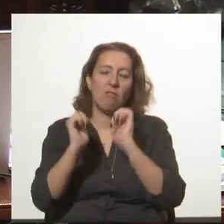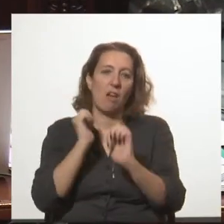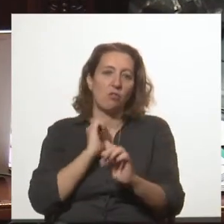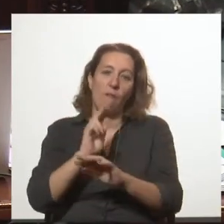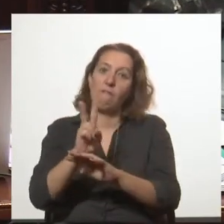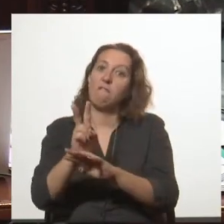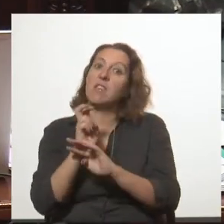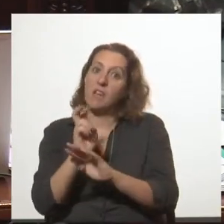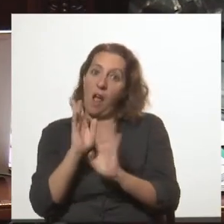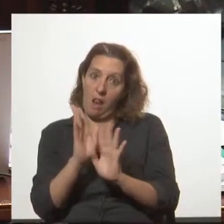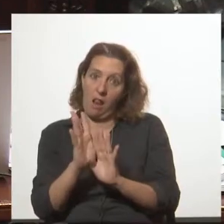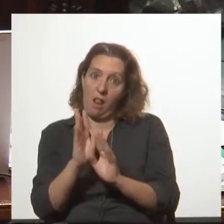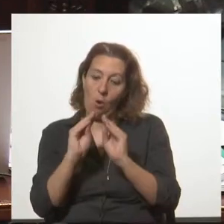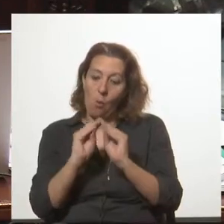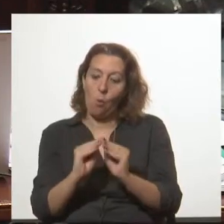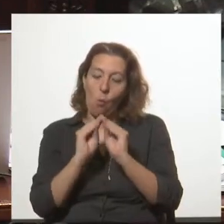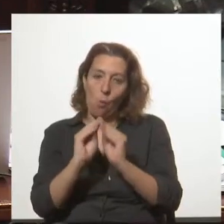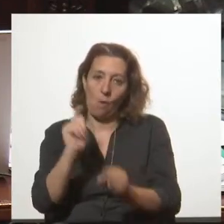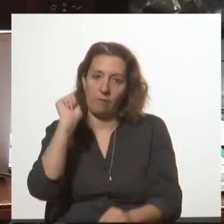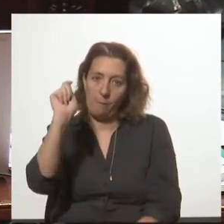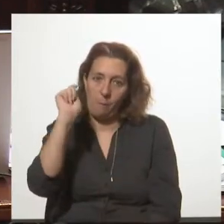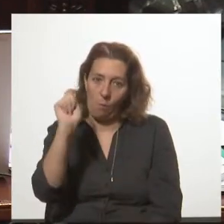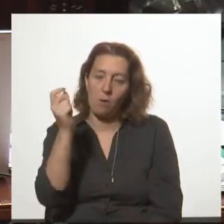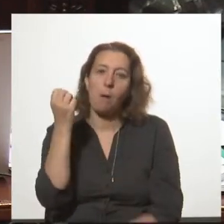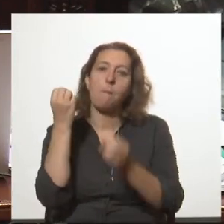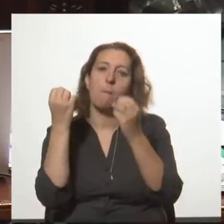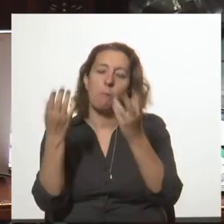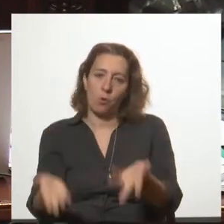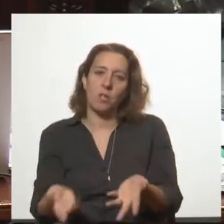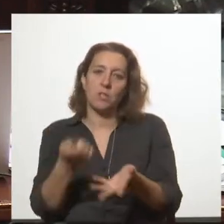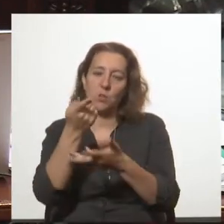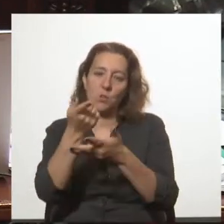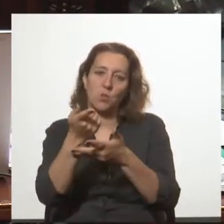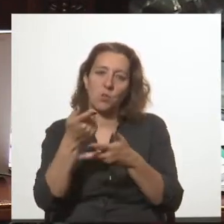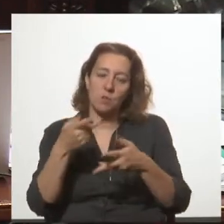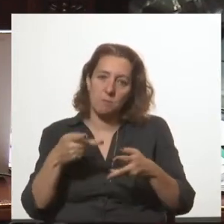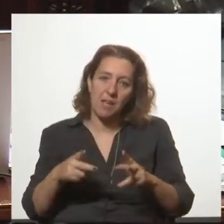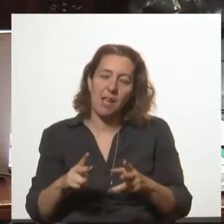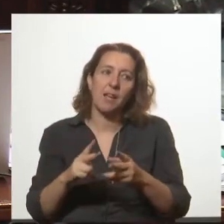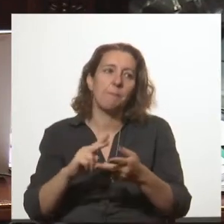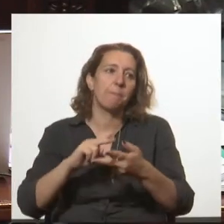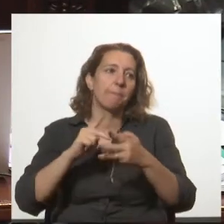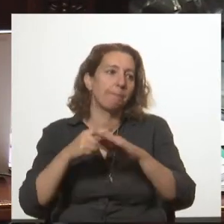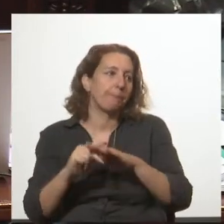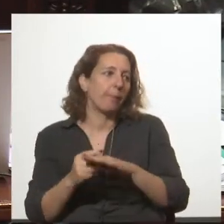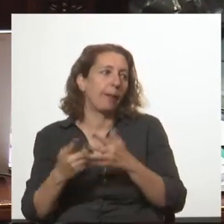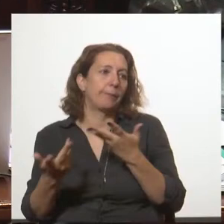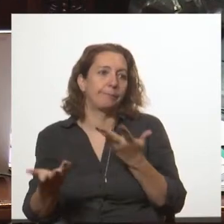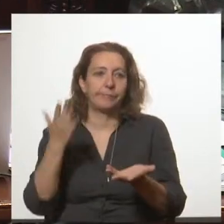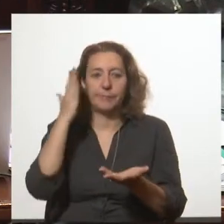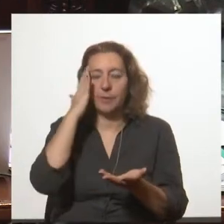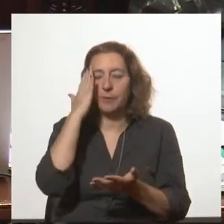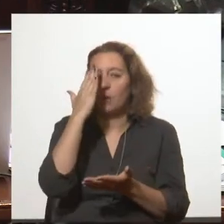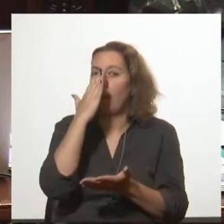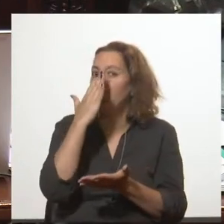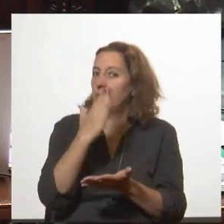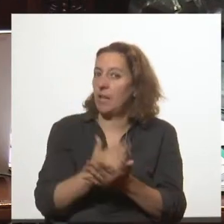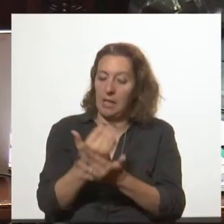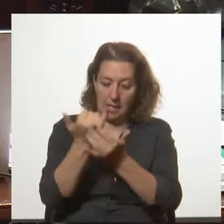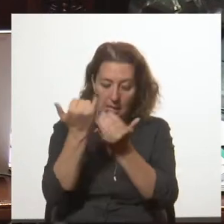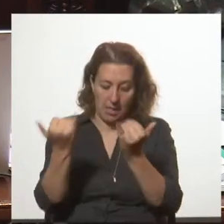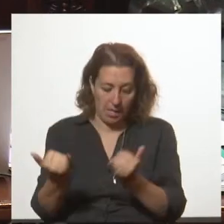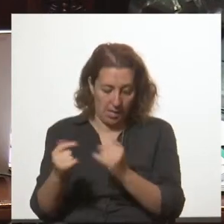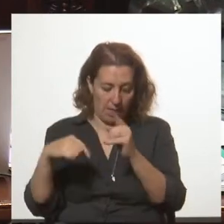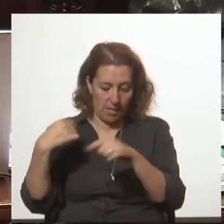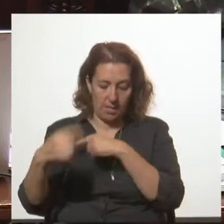públicas por eso se recurrió a ese mecanismo sabiendo que al final del día y sigo contestando la